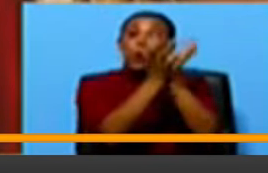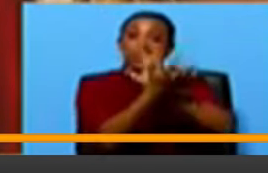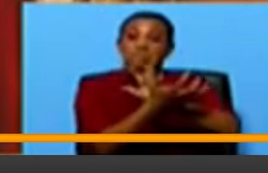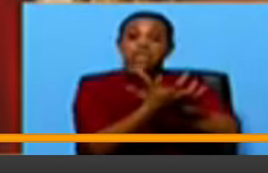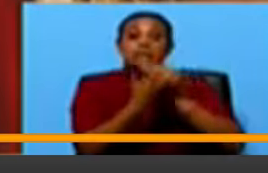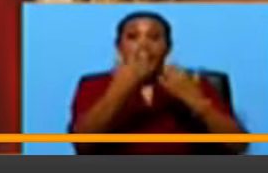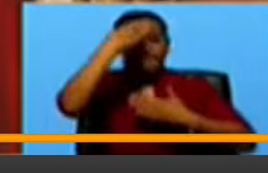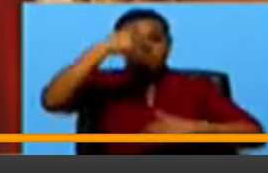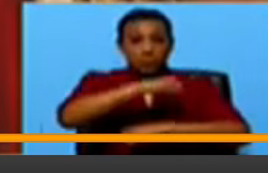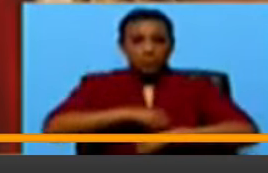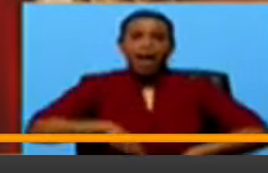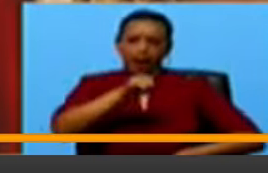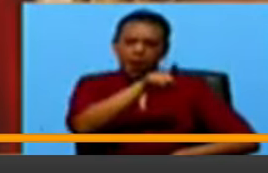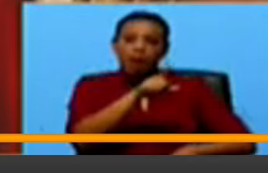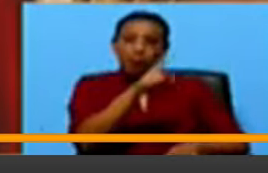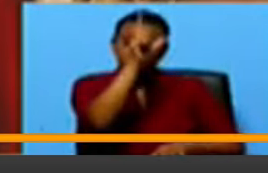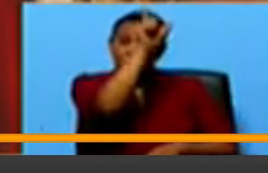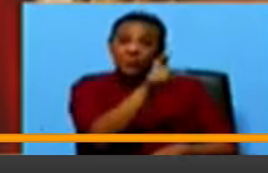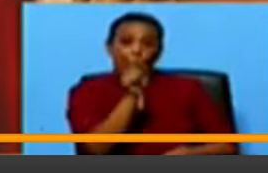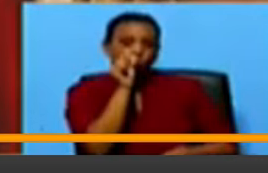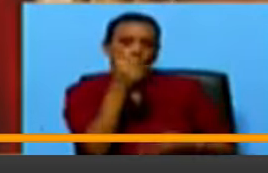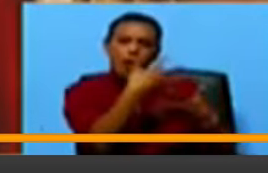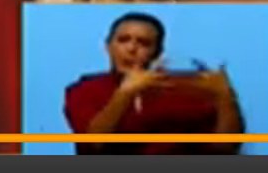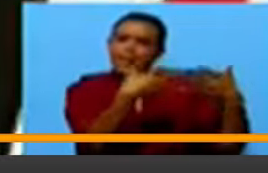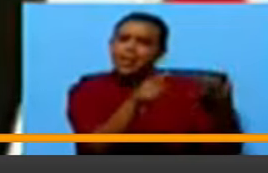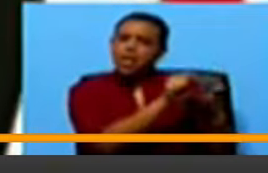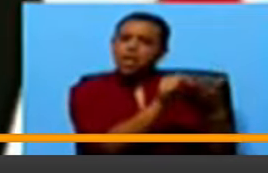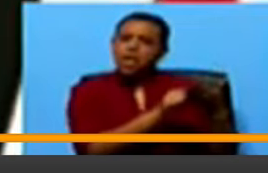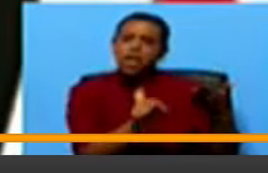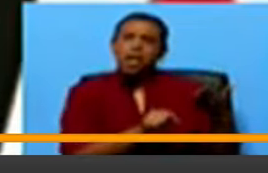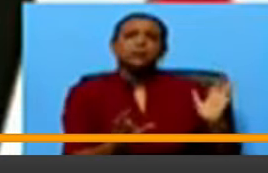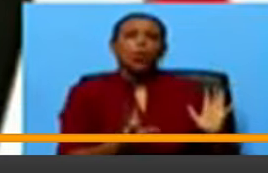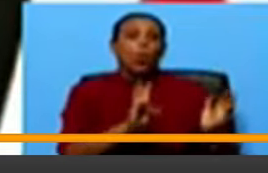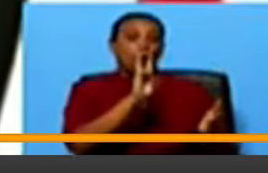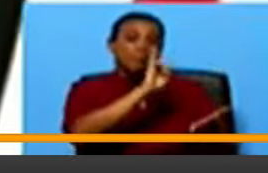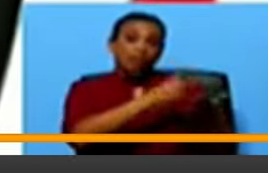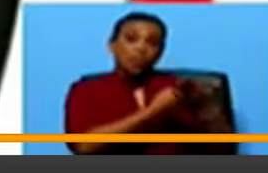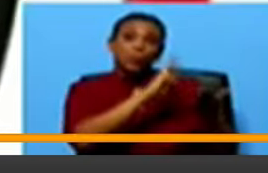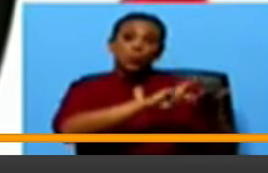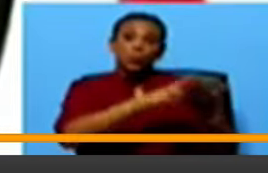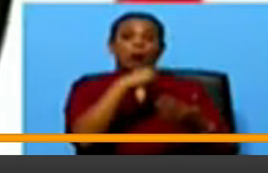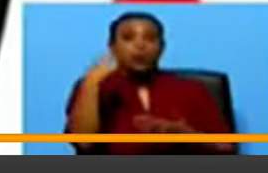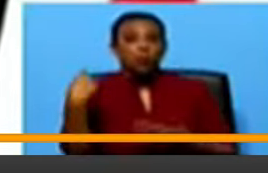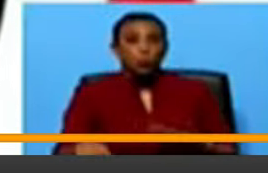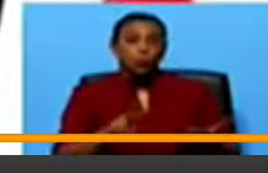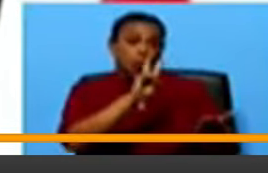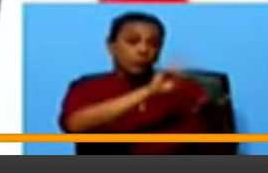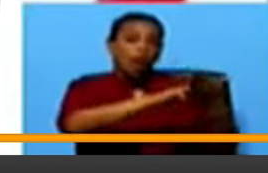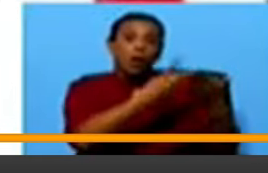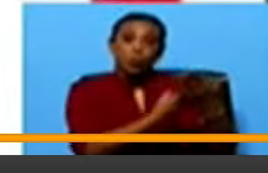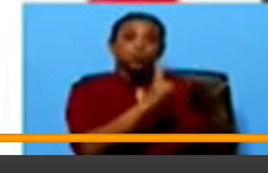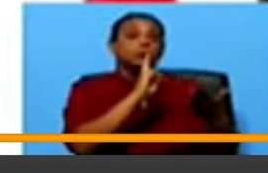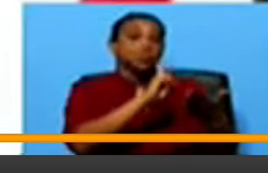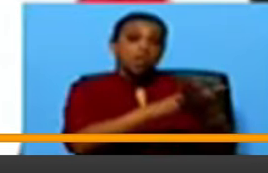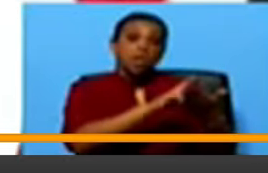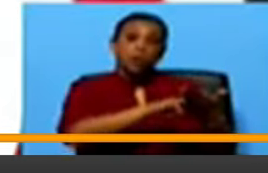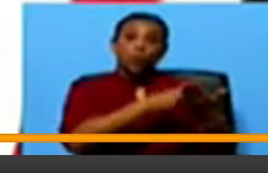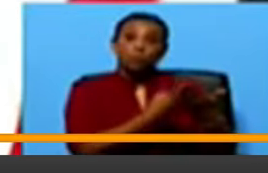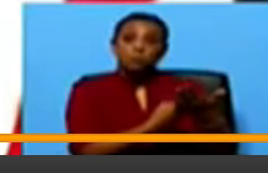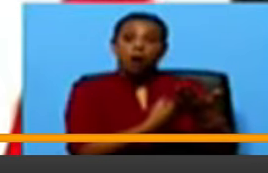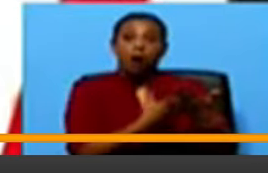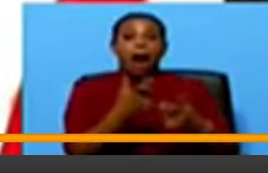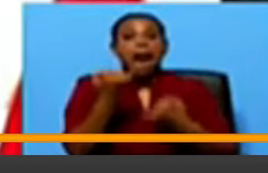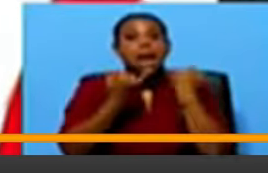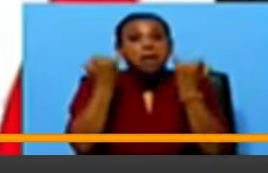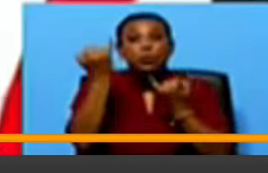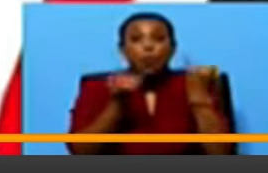escrito varios libros que deberían ser traducidos al ruso. General Salazar, usted como embajador allá,